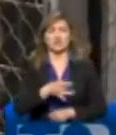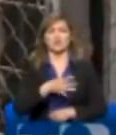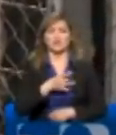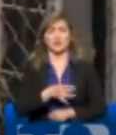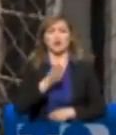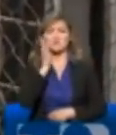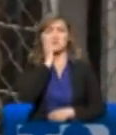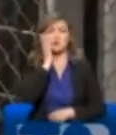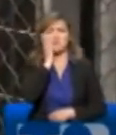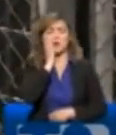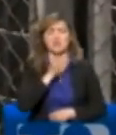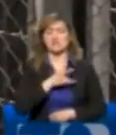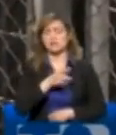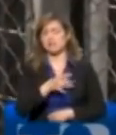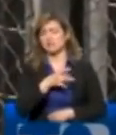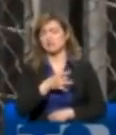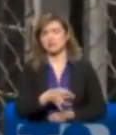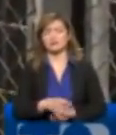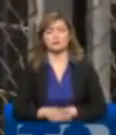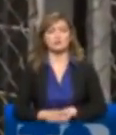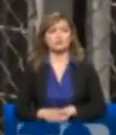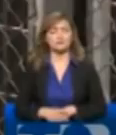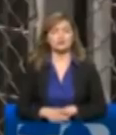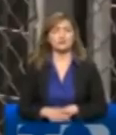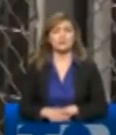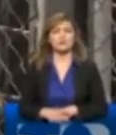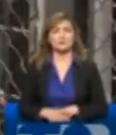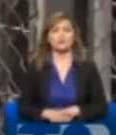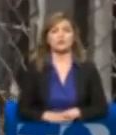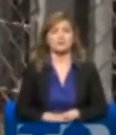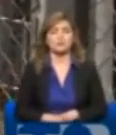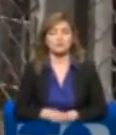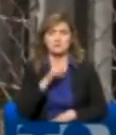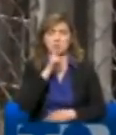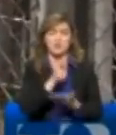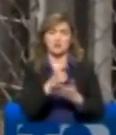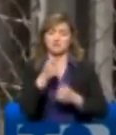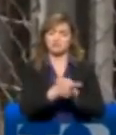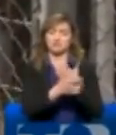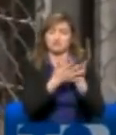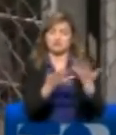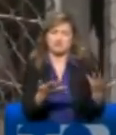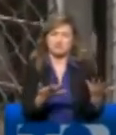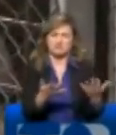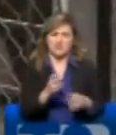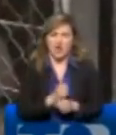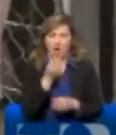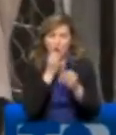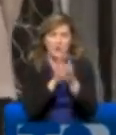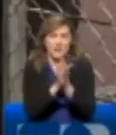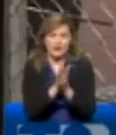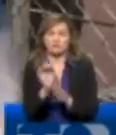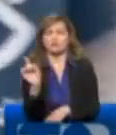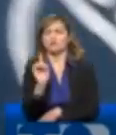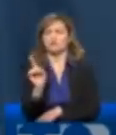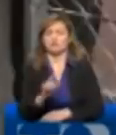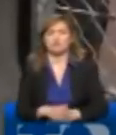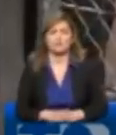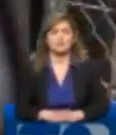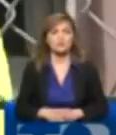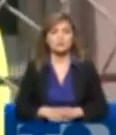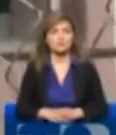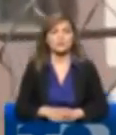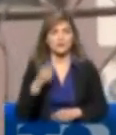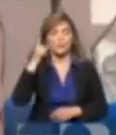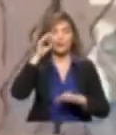para nosotros como madres porque en sí tienen que cumplir una sentencia, pero no les pueden matar del hambre. Se trata de